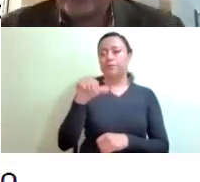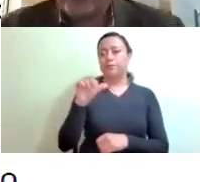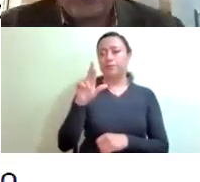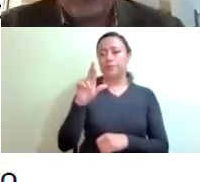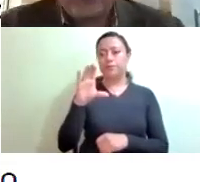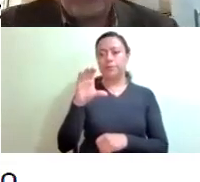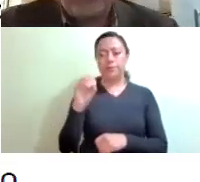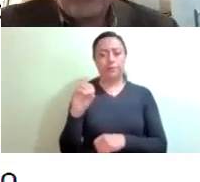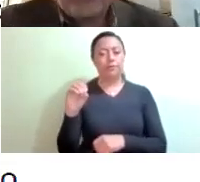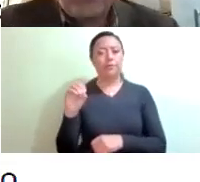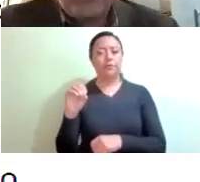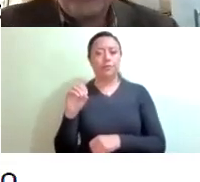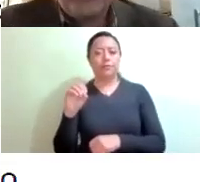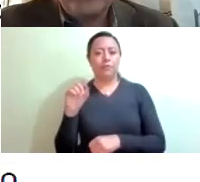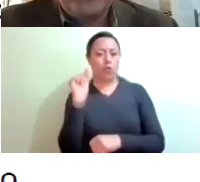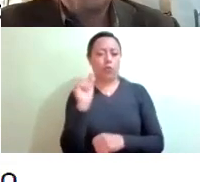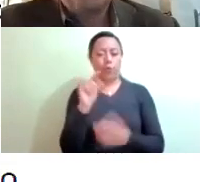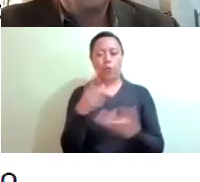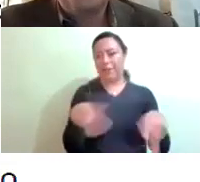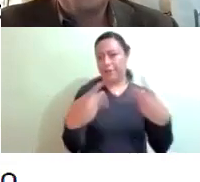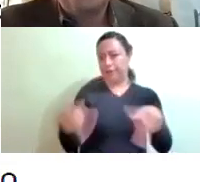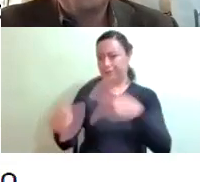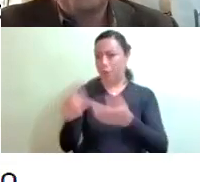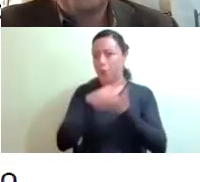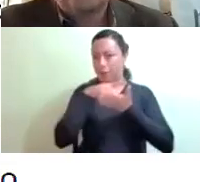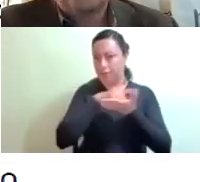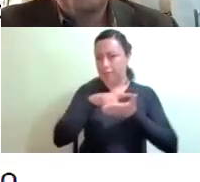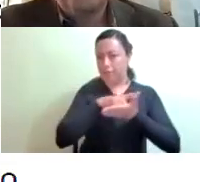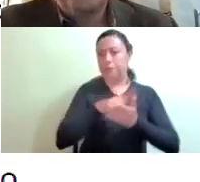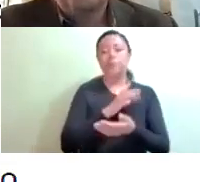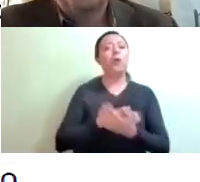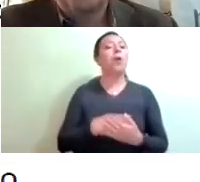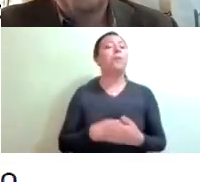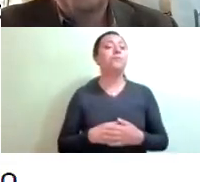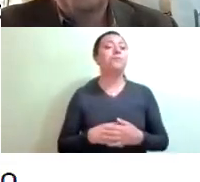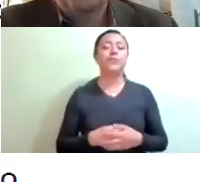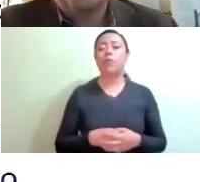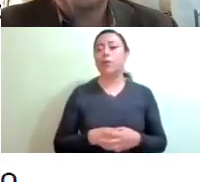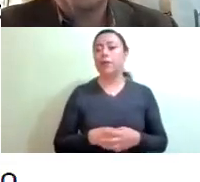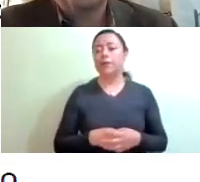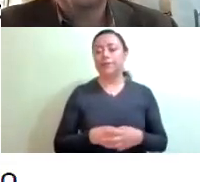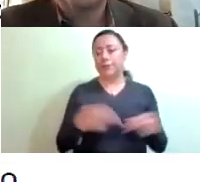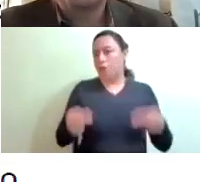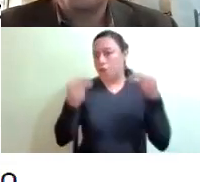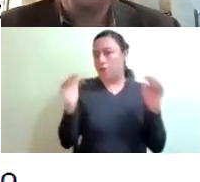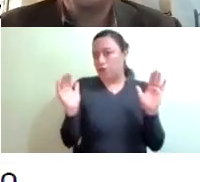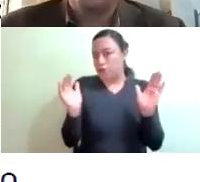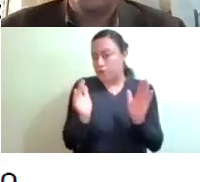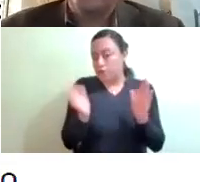Y luego, miren, bueno, con esto vino ya el